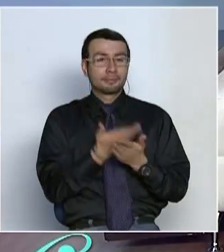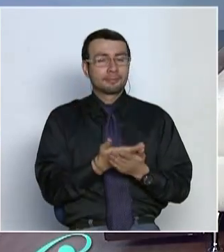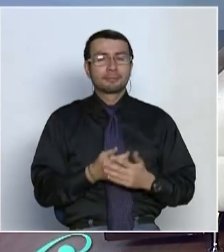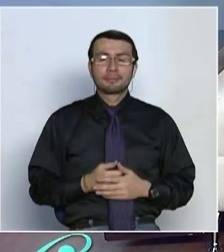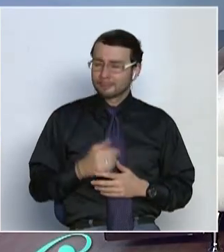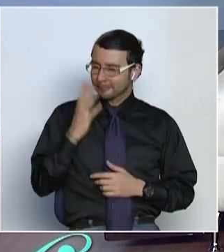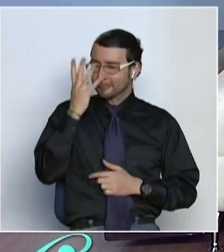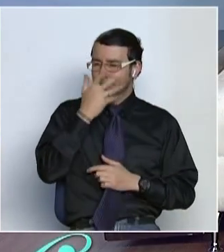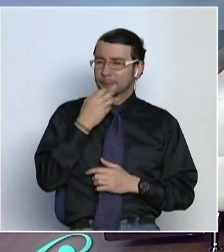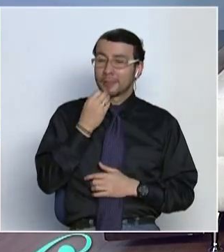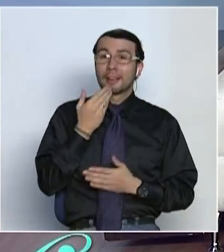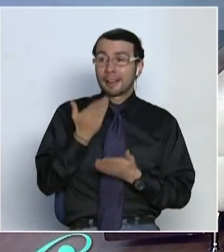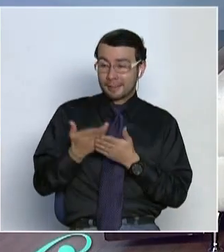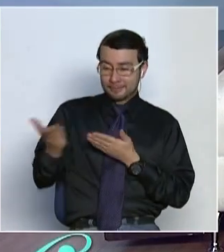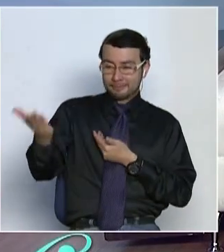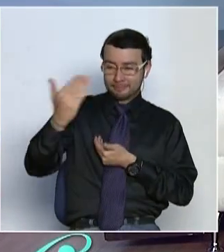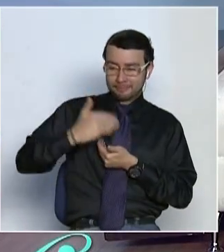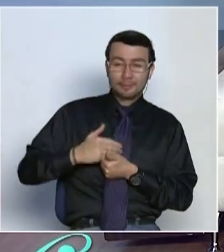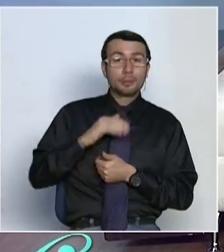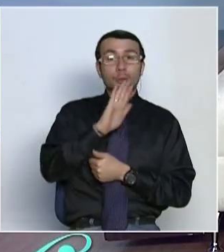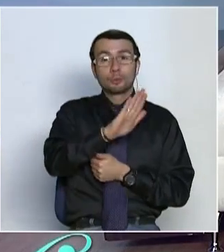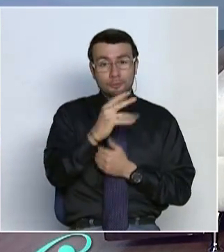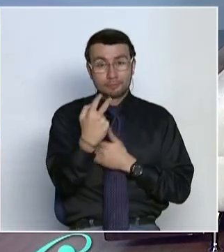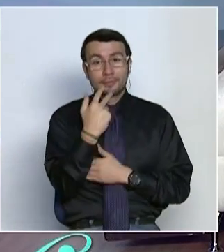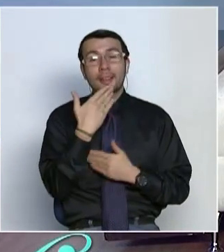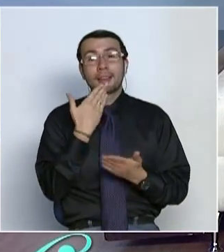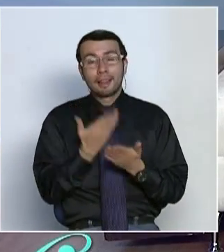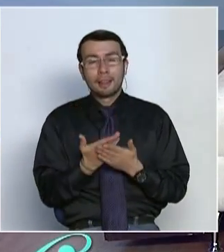Muchas gracias por ese viaje, a todos ustedes muchas gracias